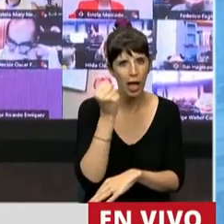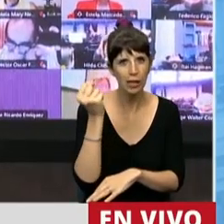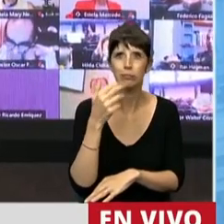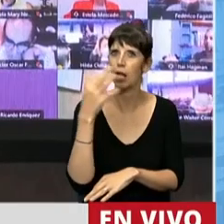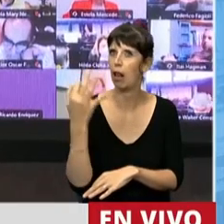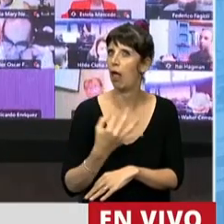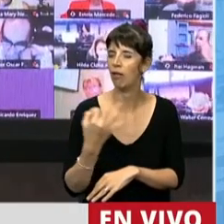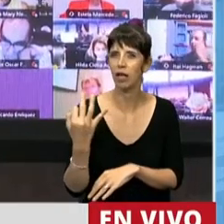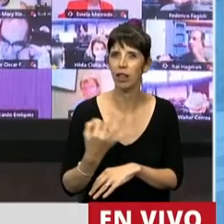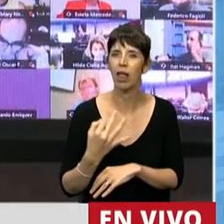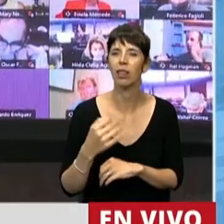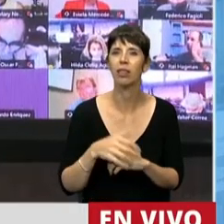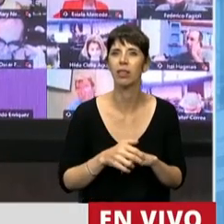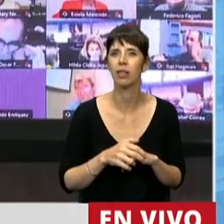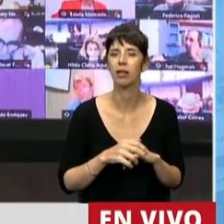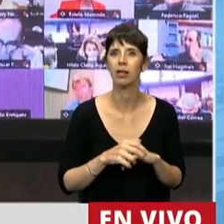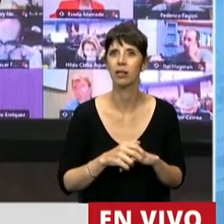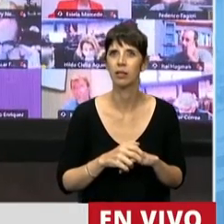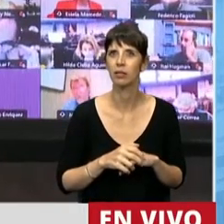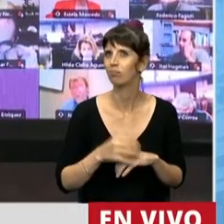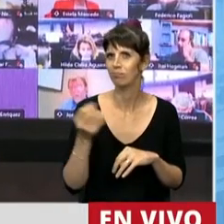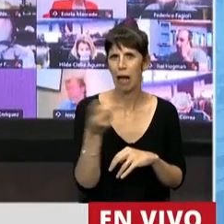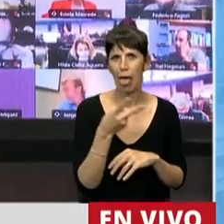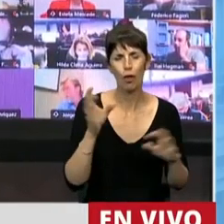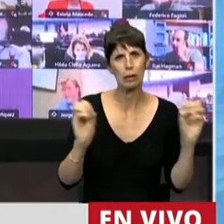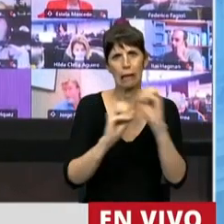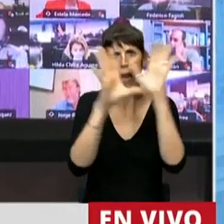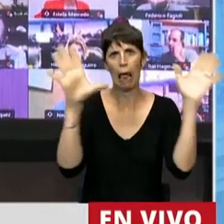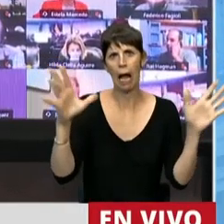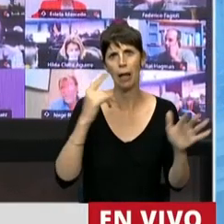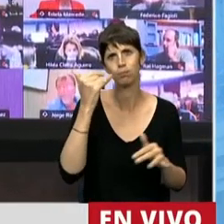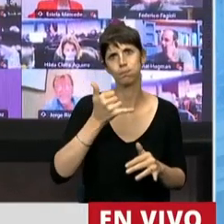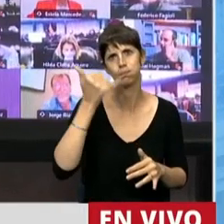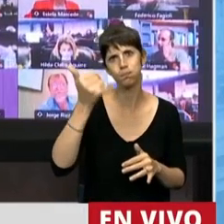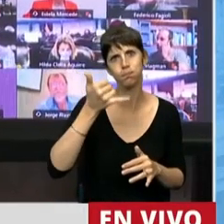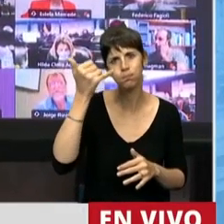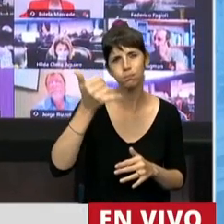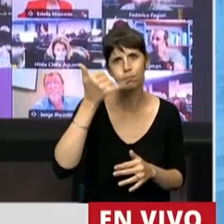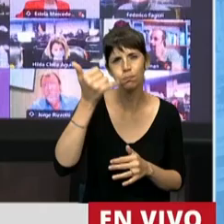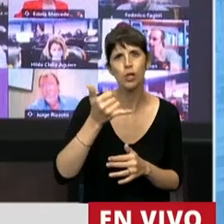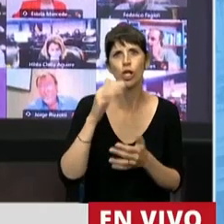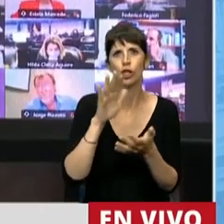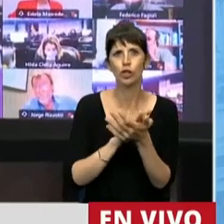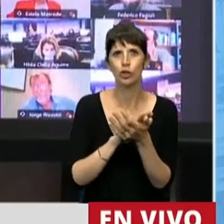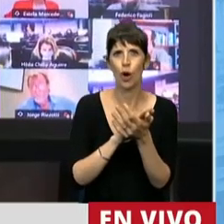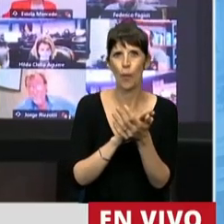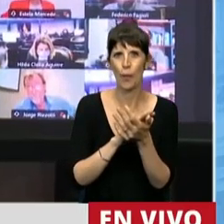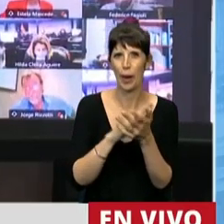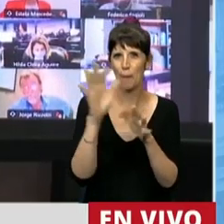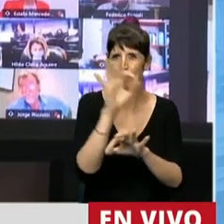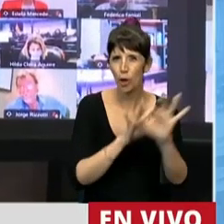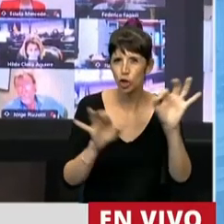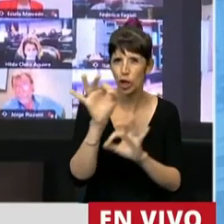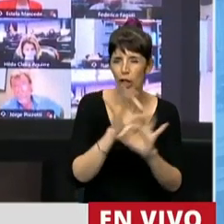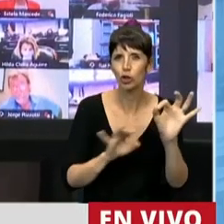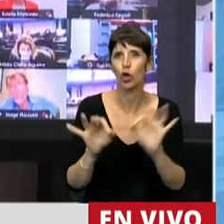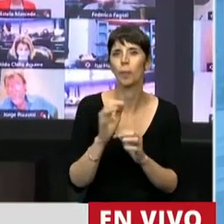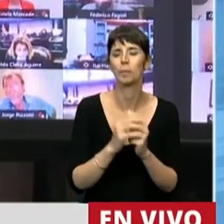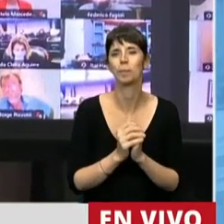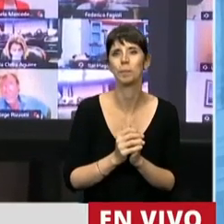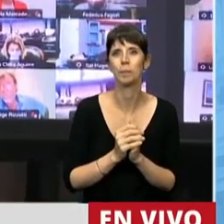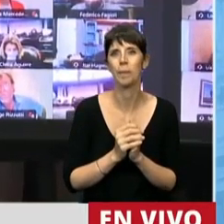que han sido por demás clara en cuanto a su explicación del proyecto. Así que bueno, me